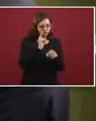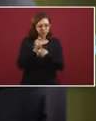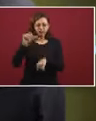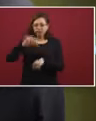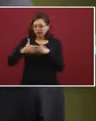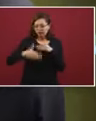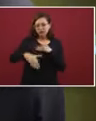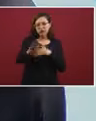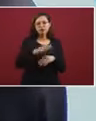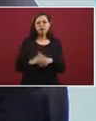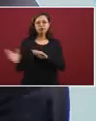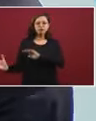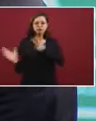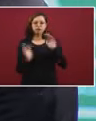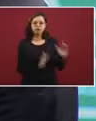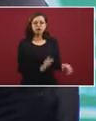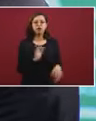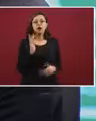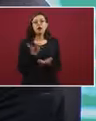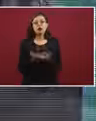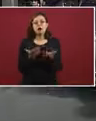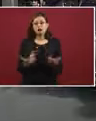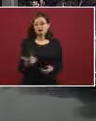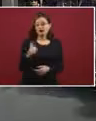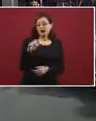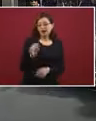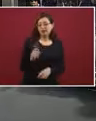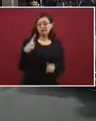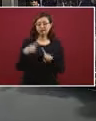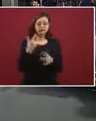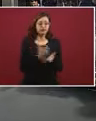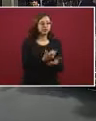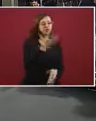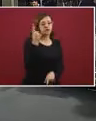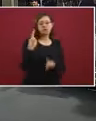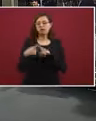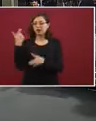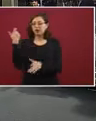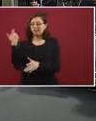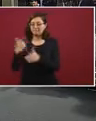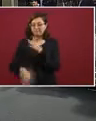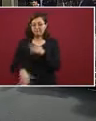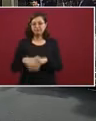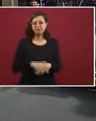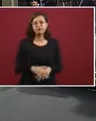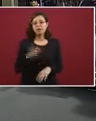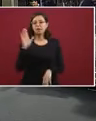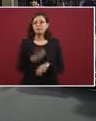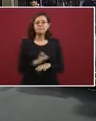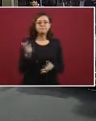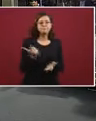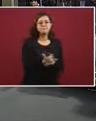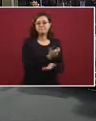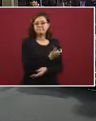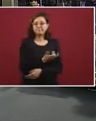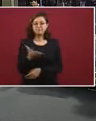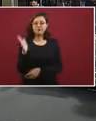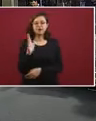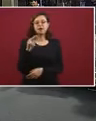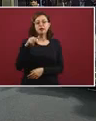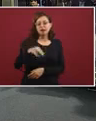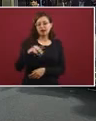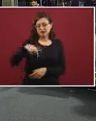hoy. Pasando rápidamente al quién es quién en el precio del gas LP, encontramos el más caro con el margen más alto en Gas Express Nieto México,